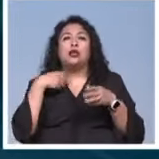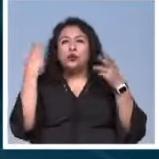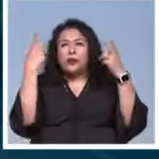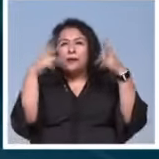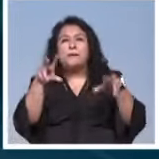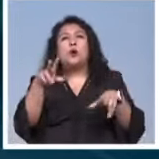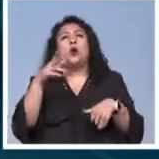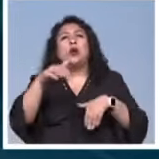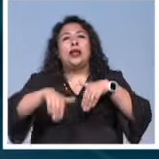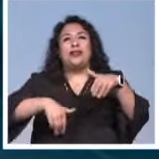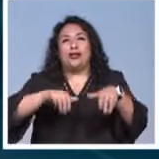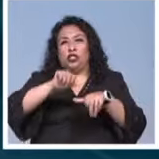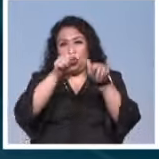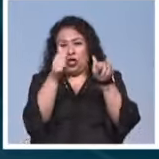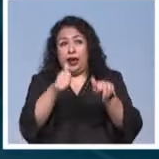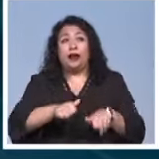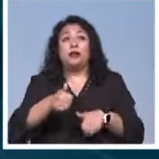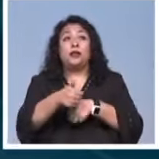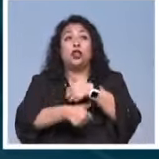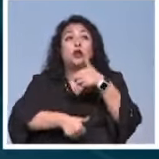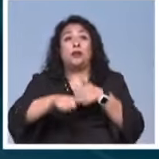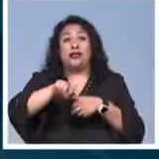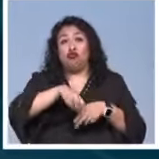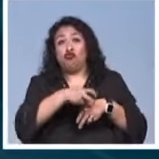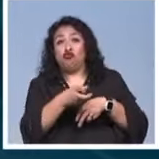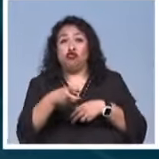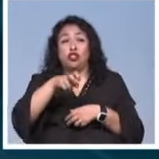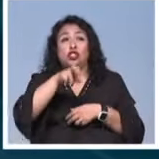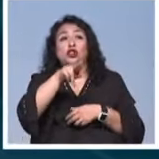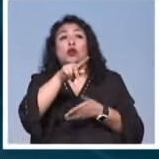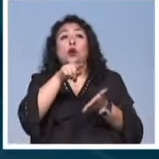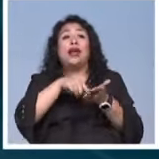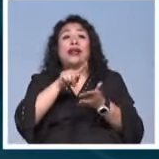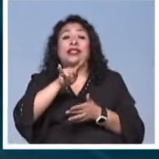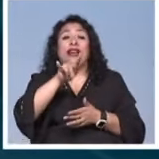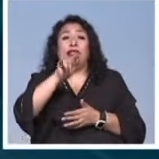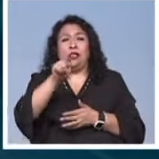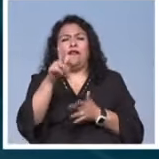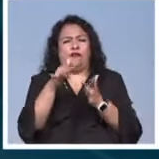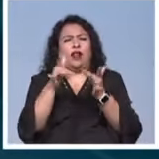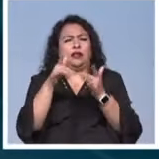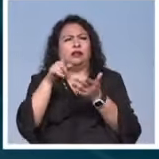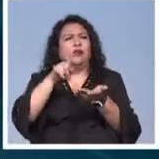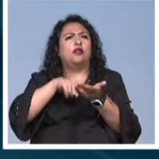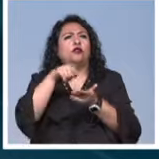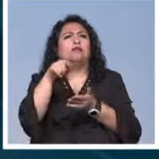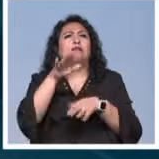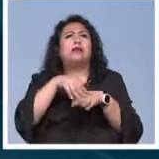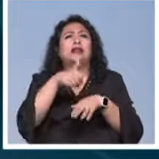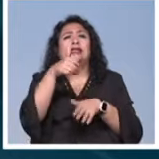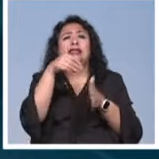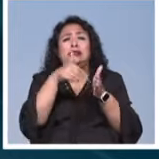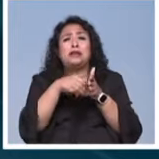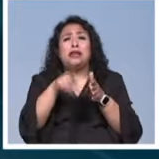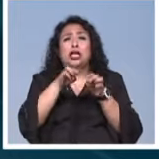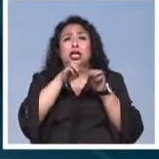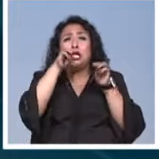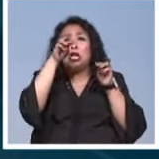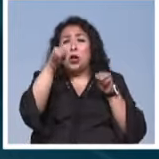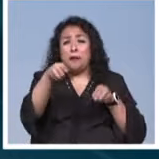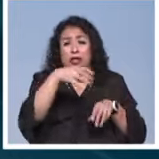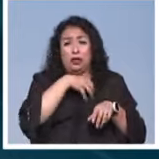natación artística. Las competencias de surf se van a celebrar en Tahití, un territorio francés que está ubicado a más de 6.000 kilómetros